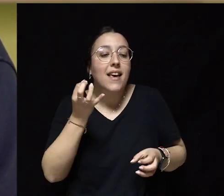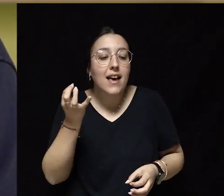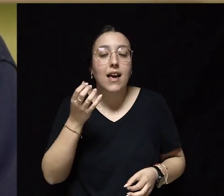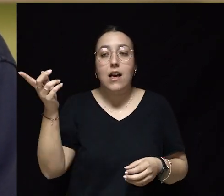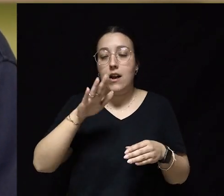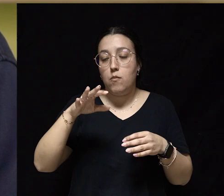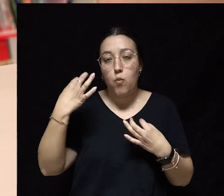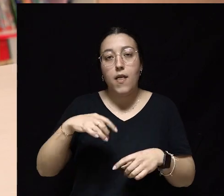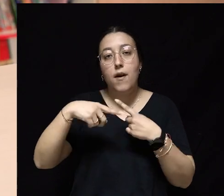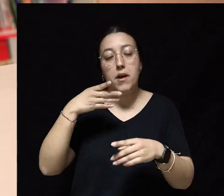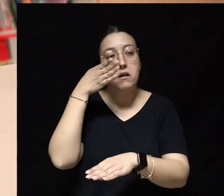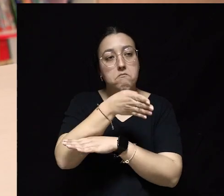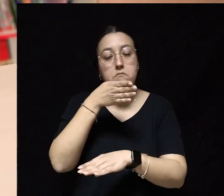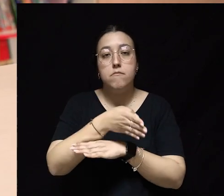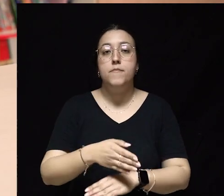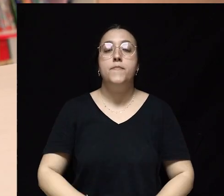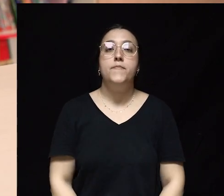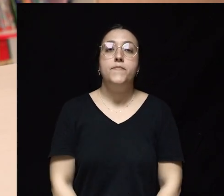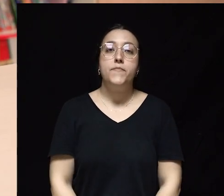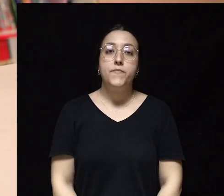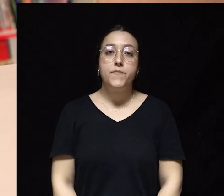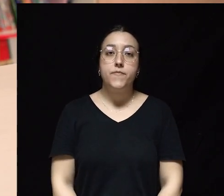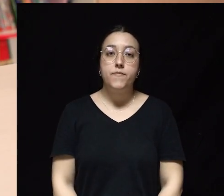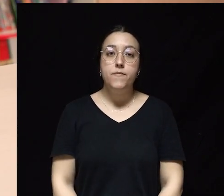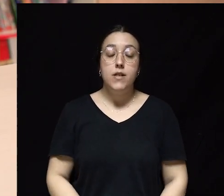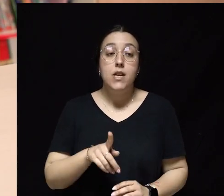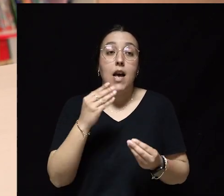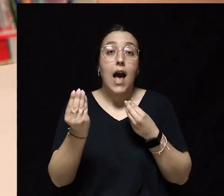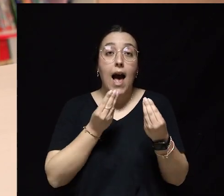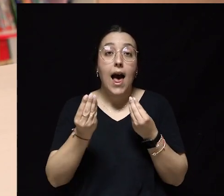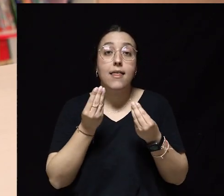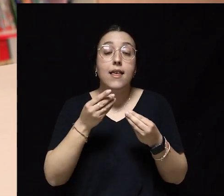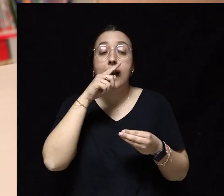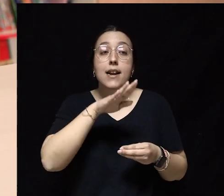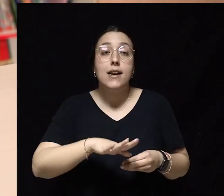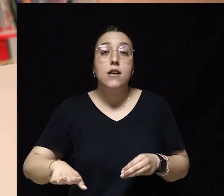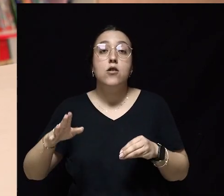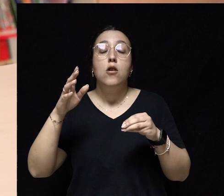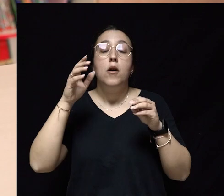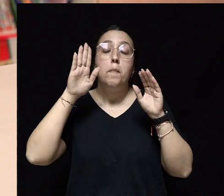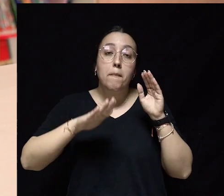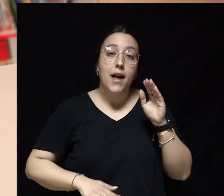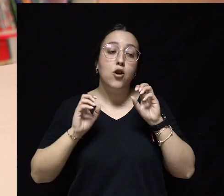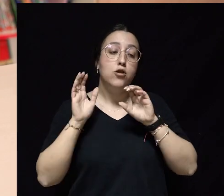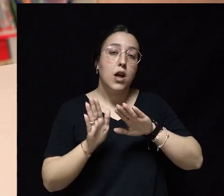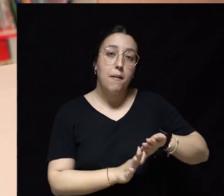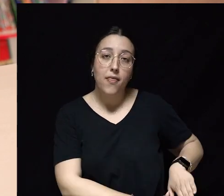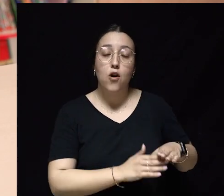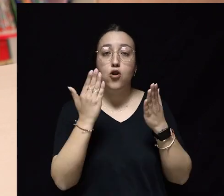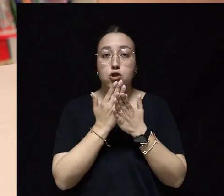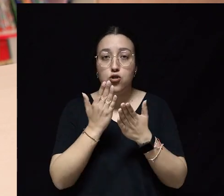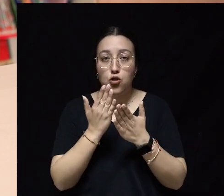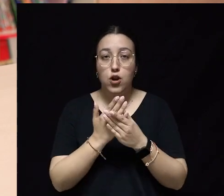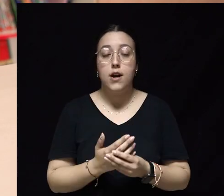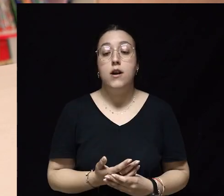curricular se dé por la mañana y las familias y así evitamos a lo mejor que algunos niños sean absentistas de por